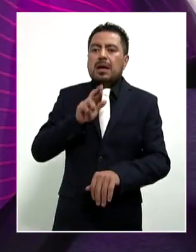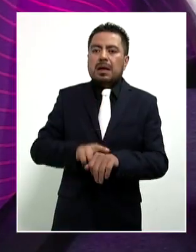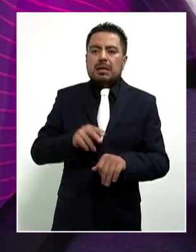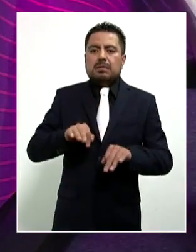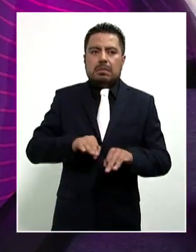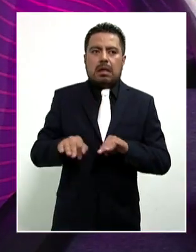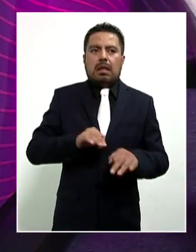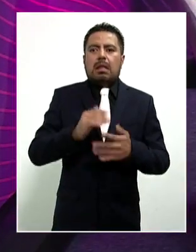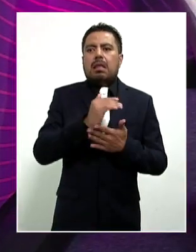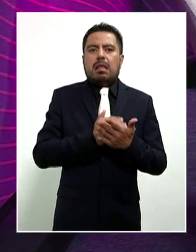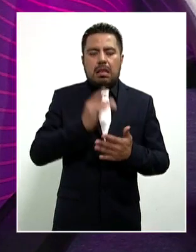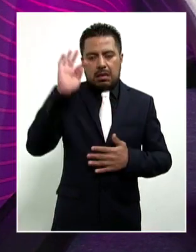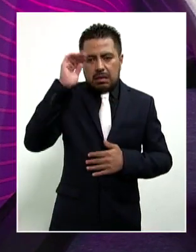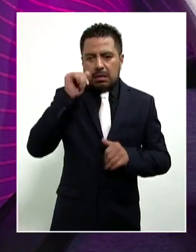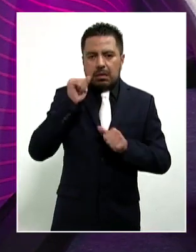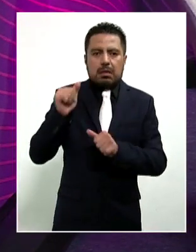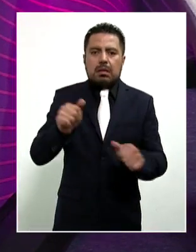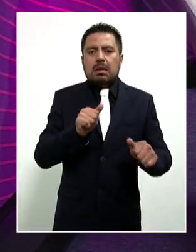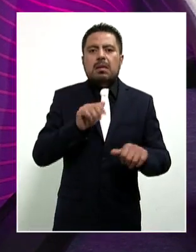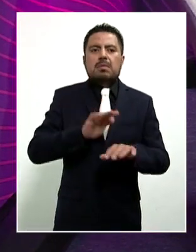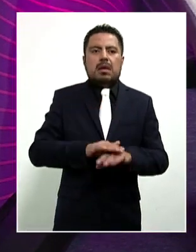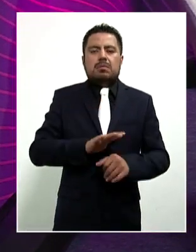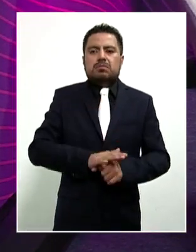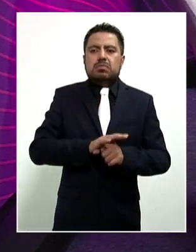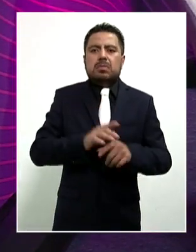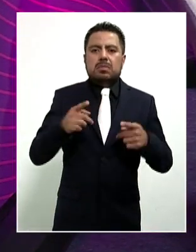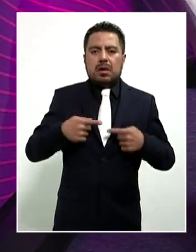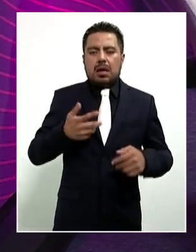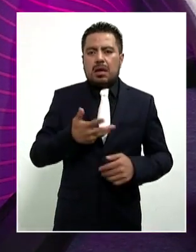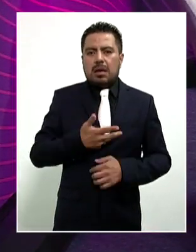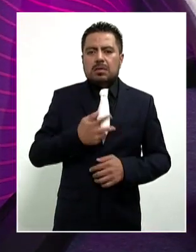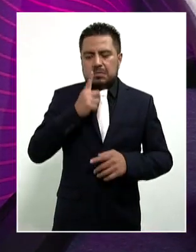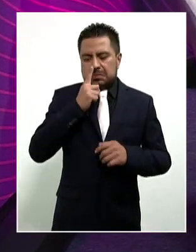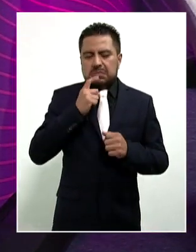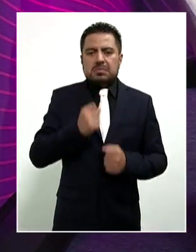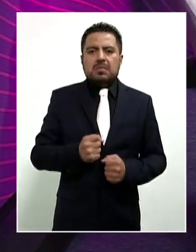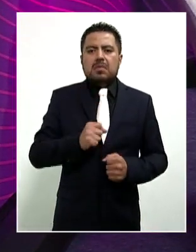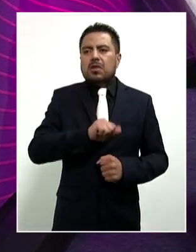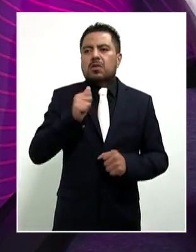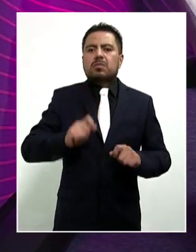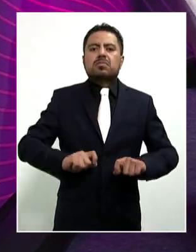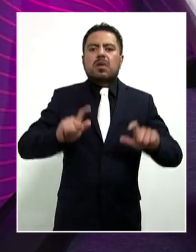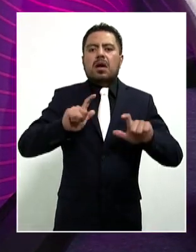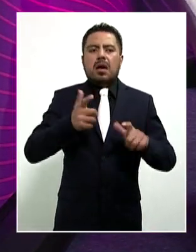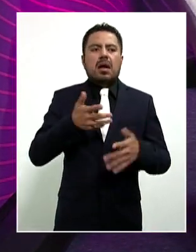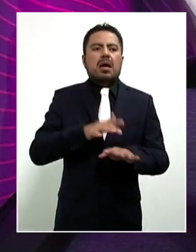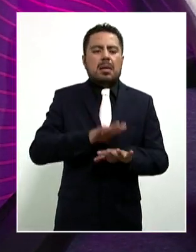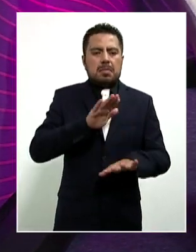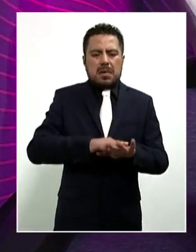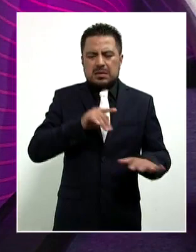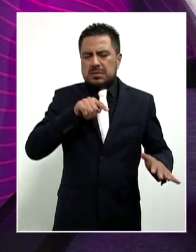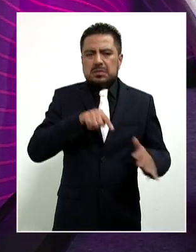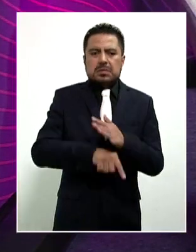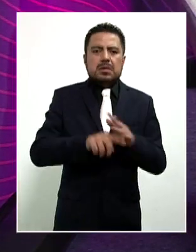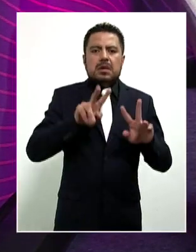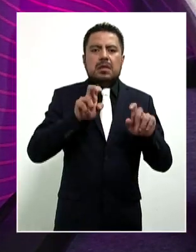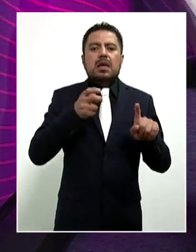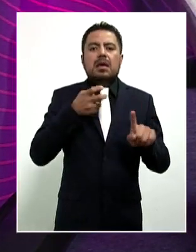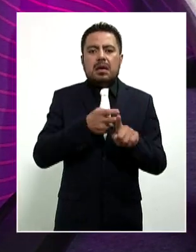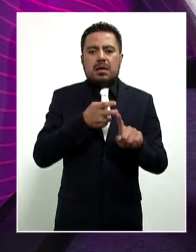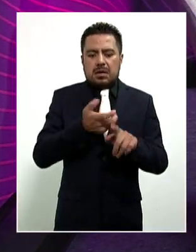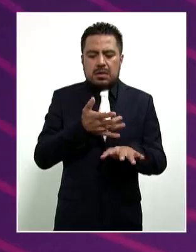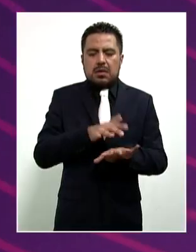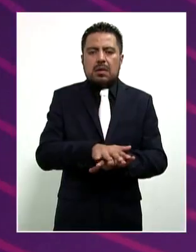laboral hay, donde menos servicios hay, donde más presión de población hay. Seguramente en otro programa abordaremos mucho más a fondo este tema